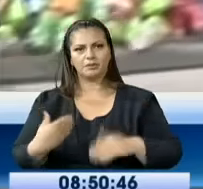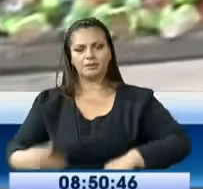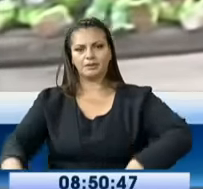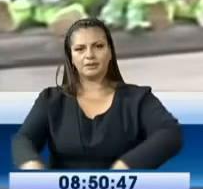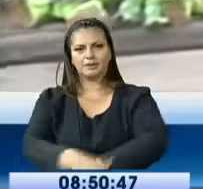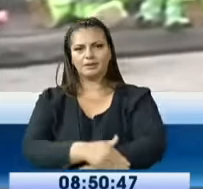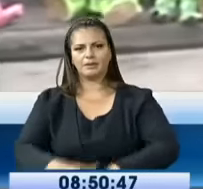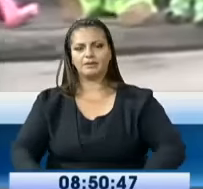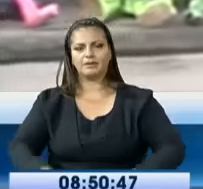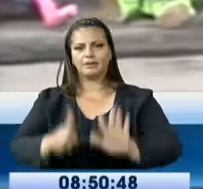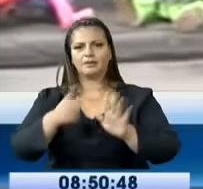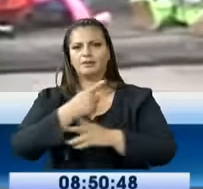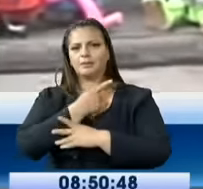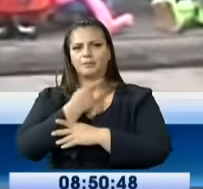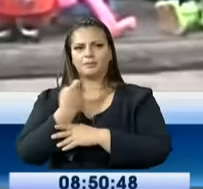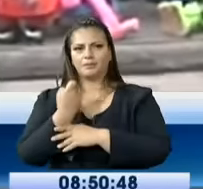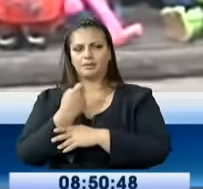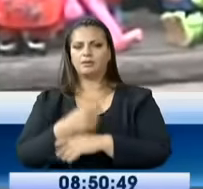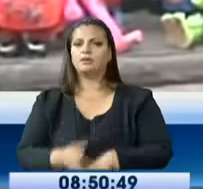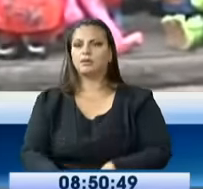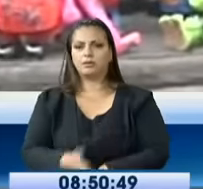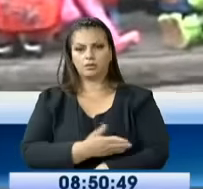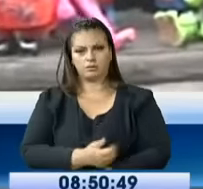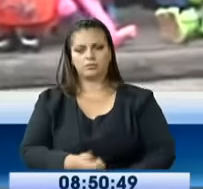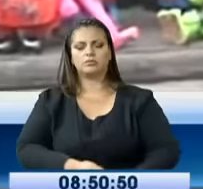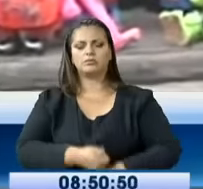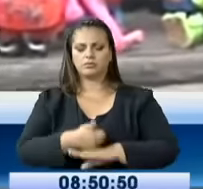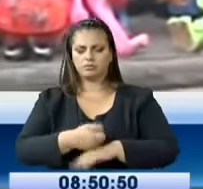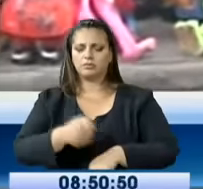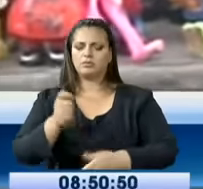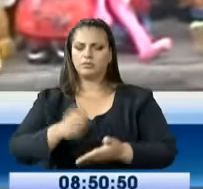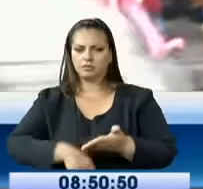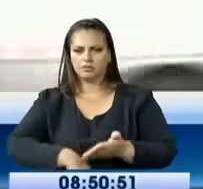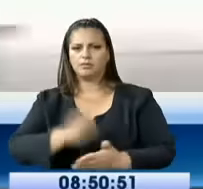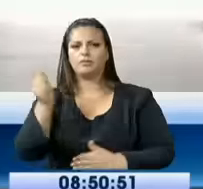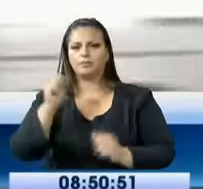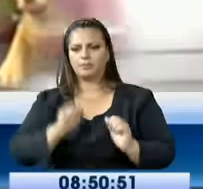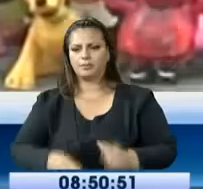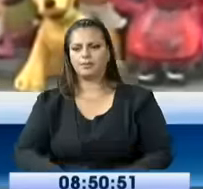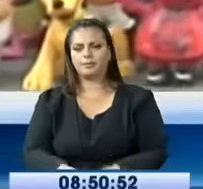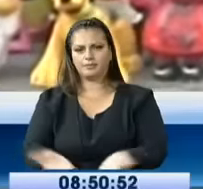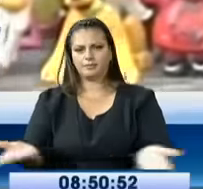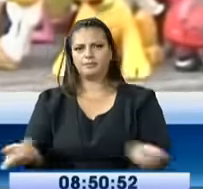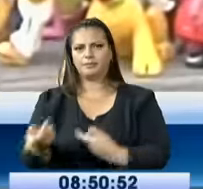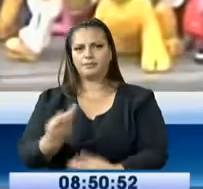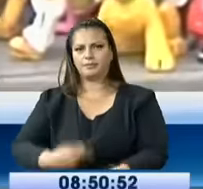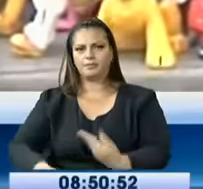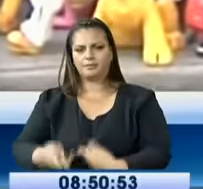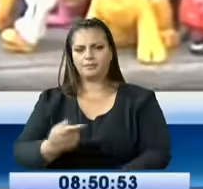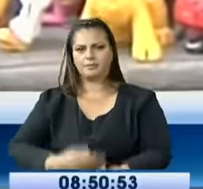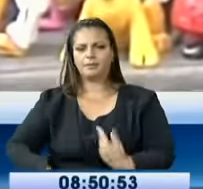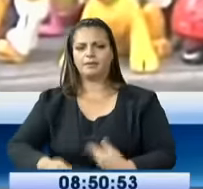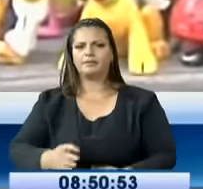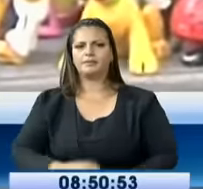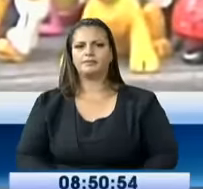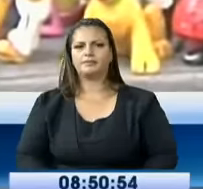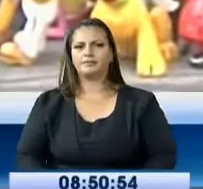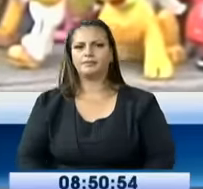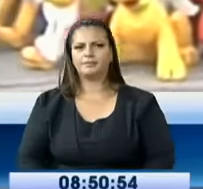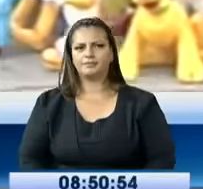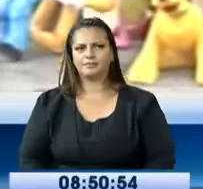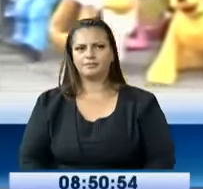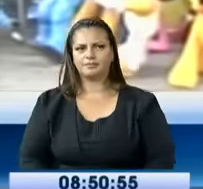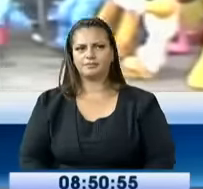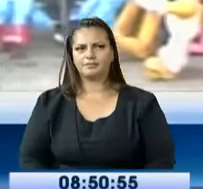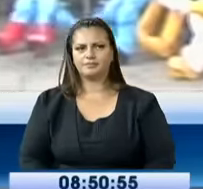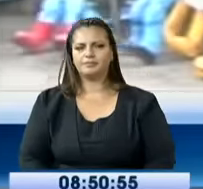y la oficial, donde está autorizado la fabricación y la venta también de los llamados años viejos.